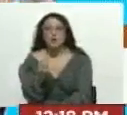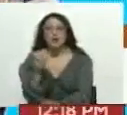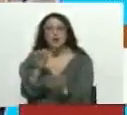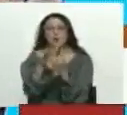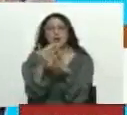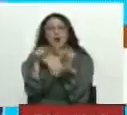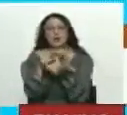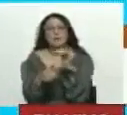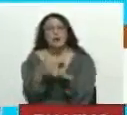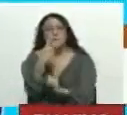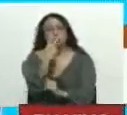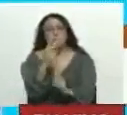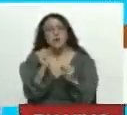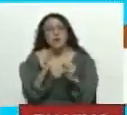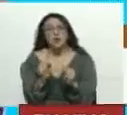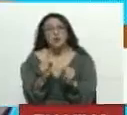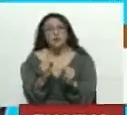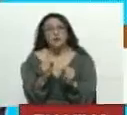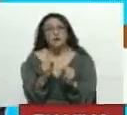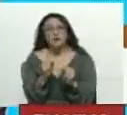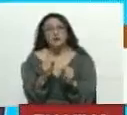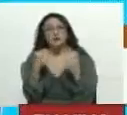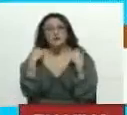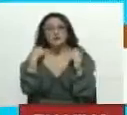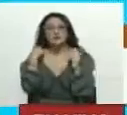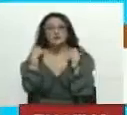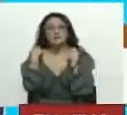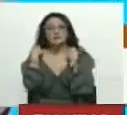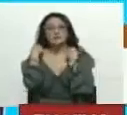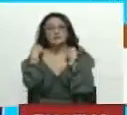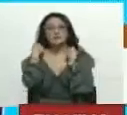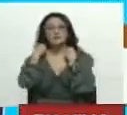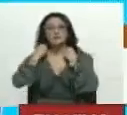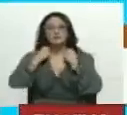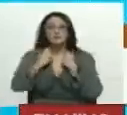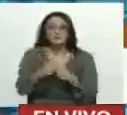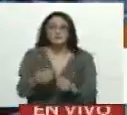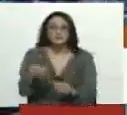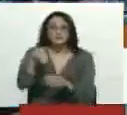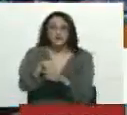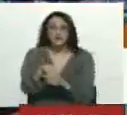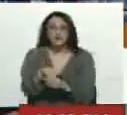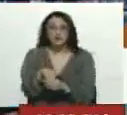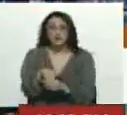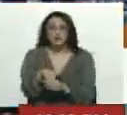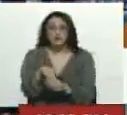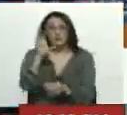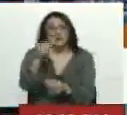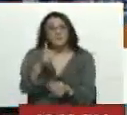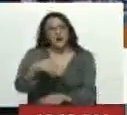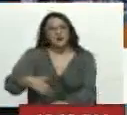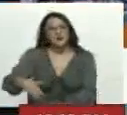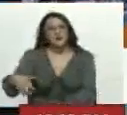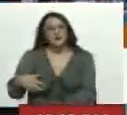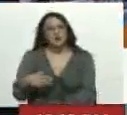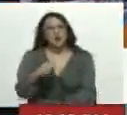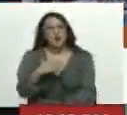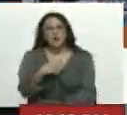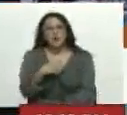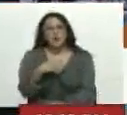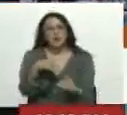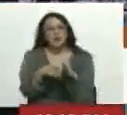pobres y accesar cosas que de nuevo dentro del país más rico del mundo no se puede accesar